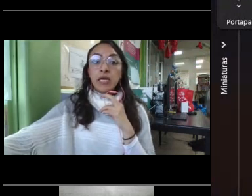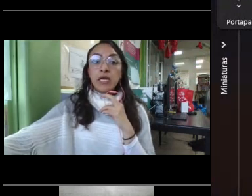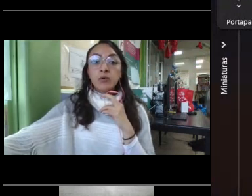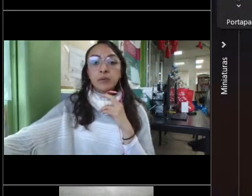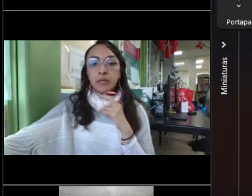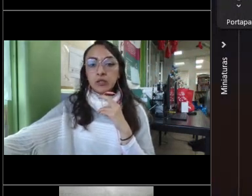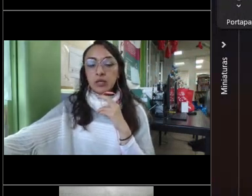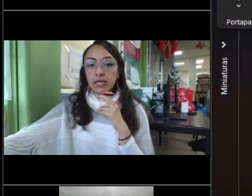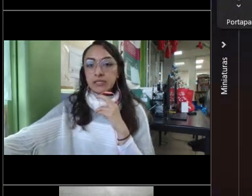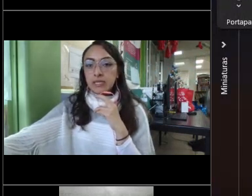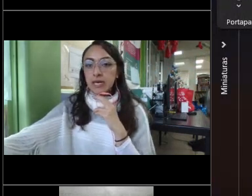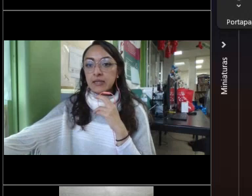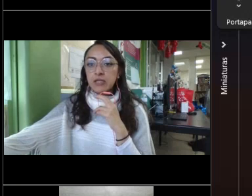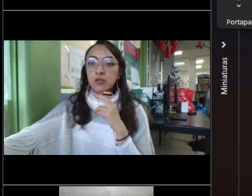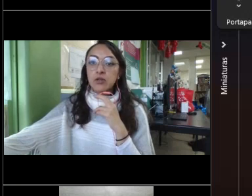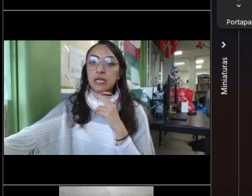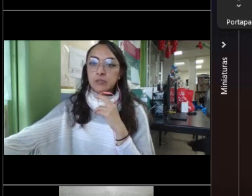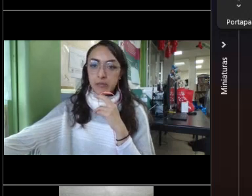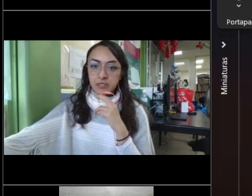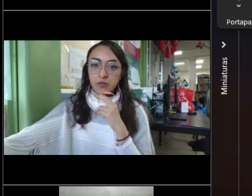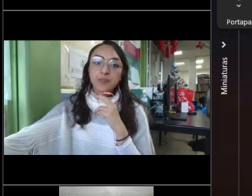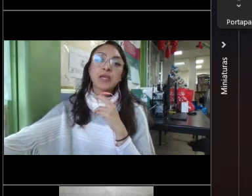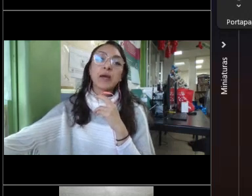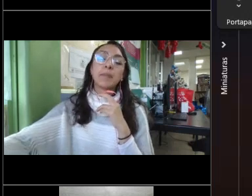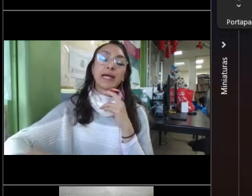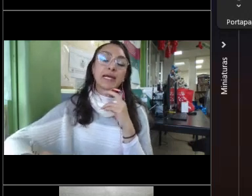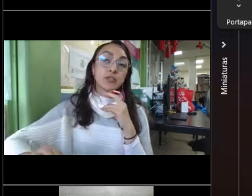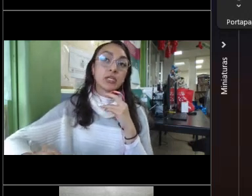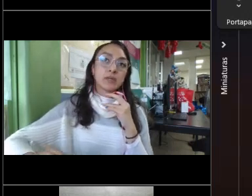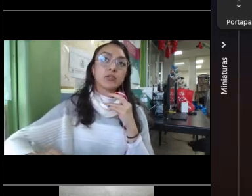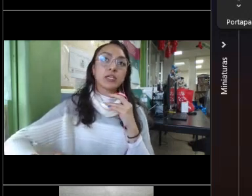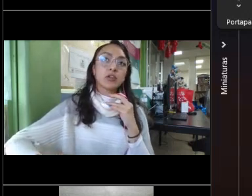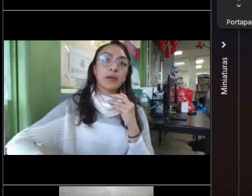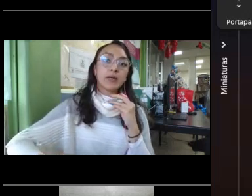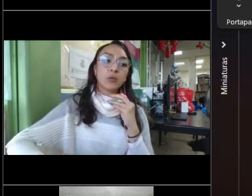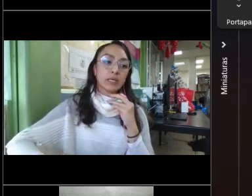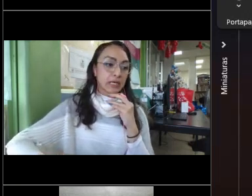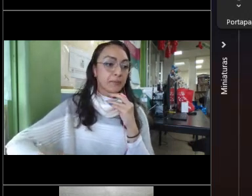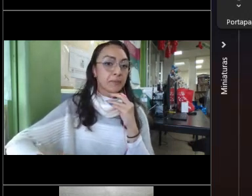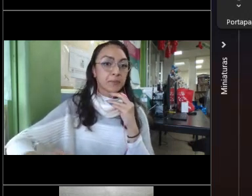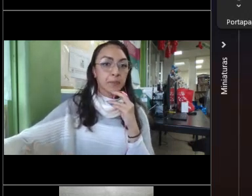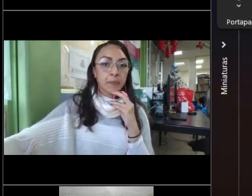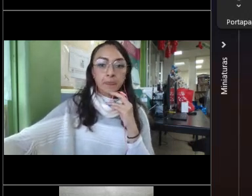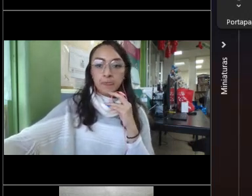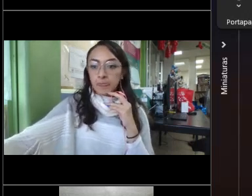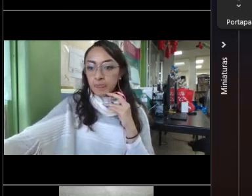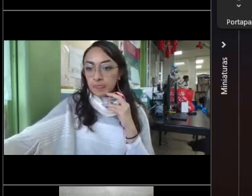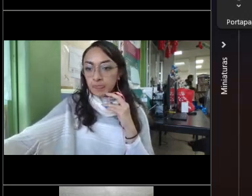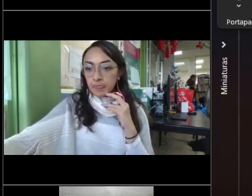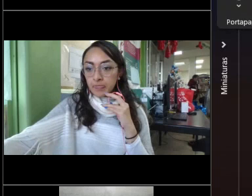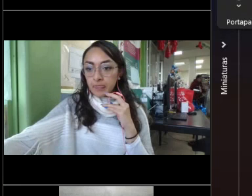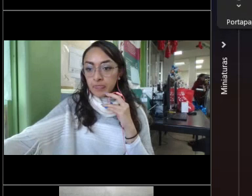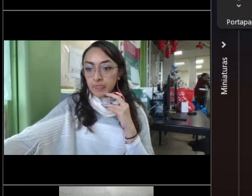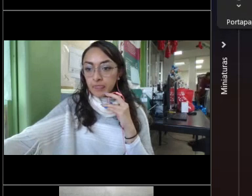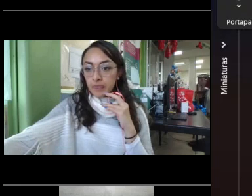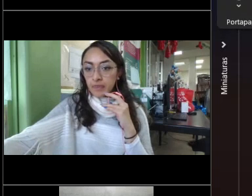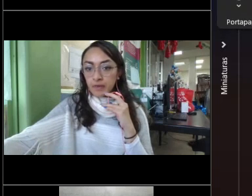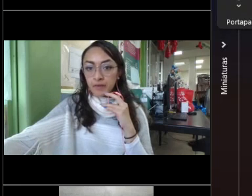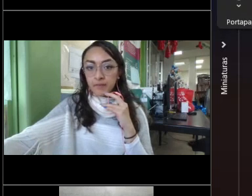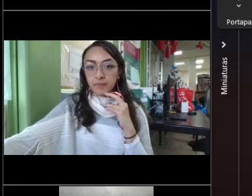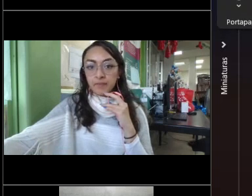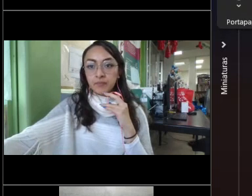contexto, el movimiento de la seña dentro del espacio. Para eso tenemos que ¿Le tomar puedes en subir cuenta. tantito su zoom para